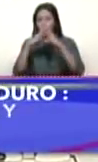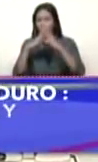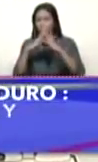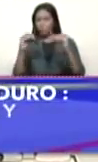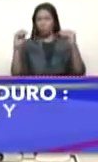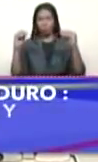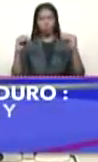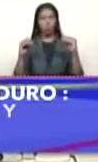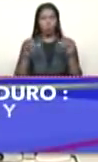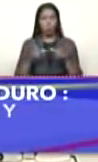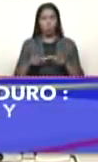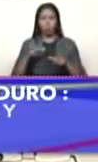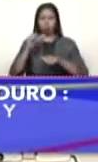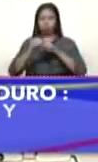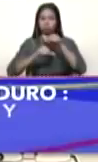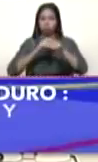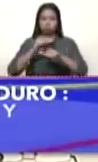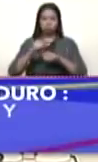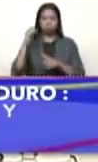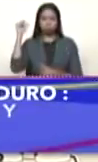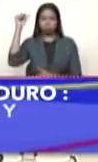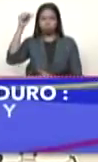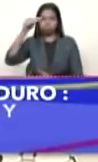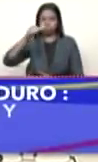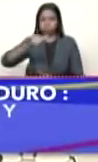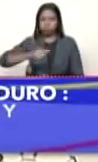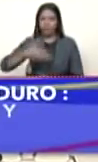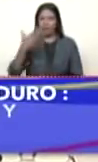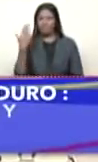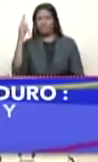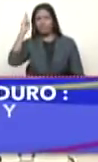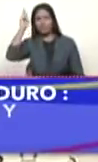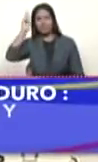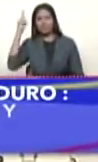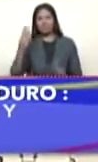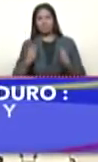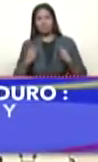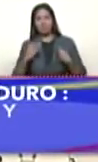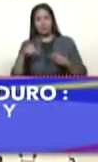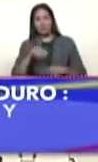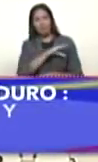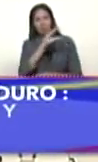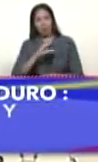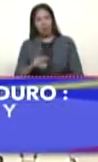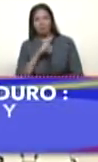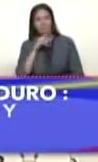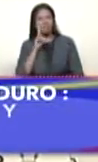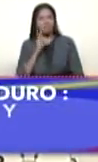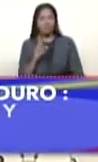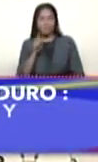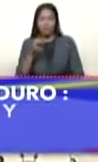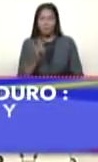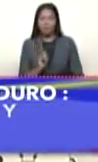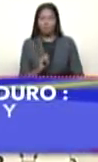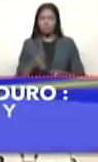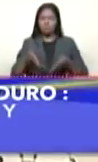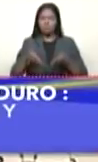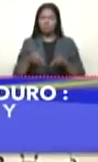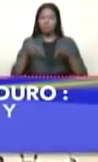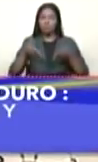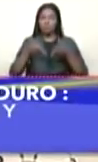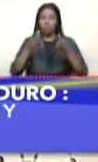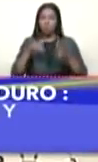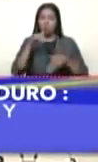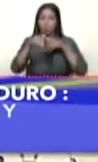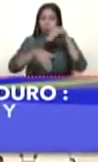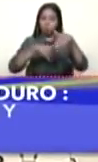de todos los siglos. Nuestros antepasados indígenas vivían ahí en el mar, eran Caribe. Andaban por esos mares de